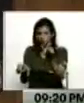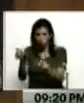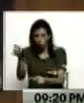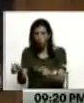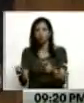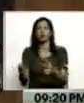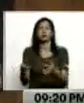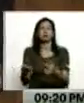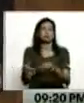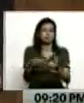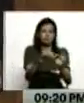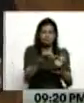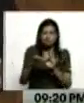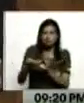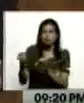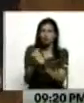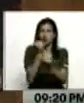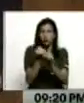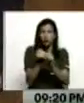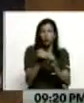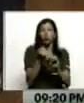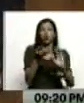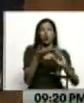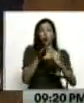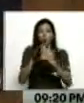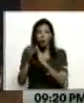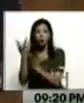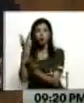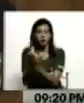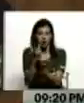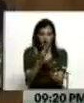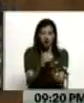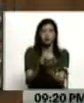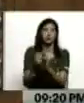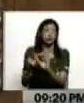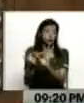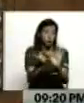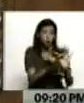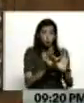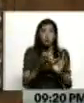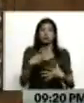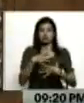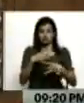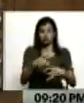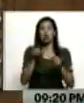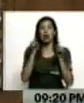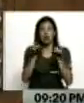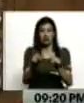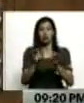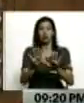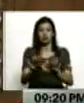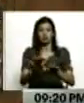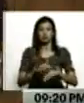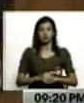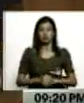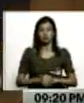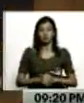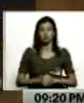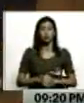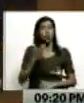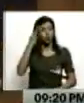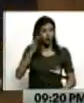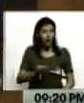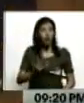ciudadanía la condición comunal la condición colectiva y ese